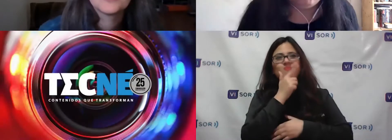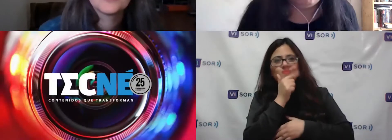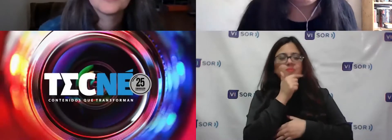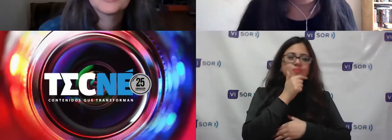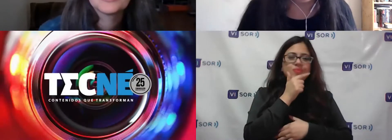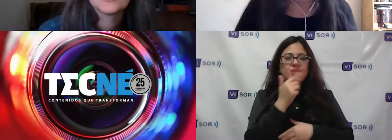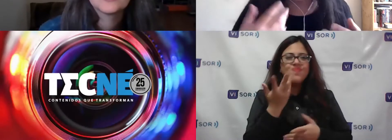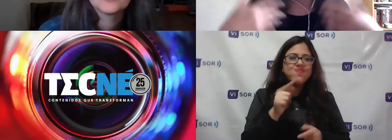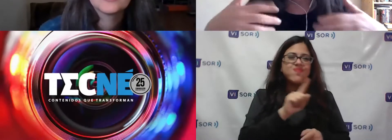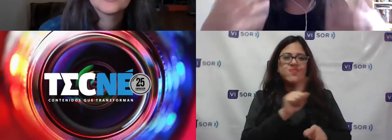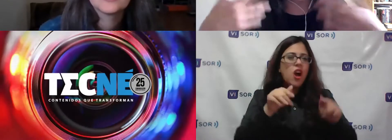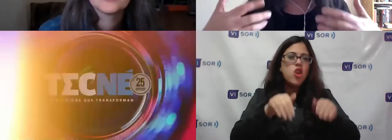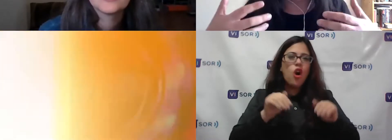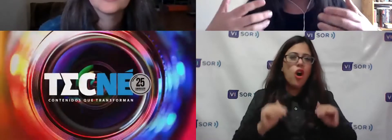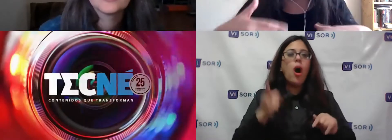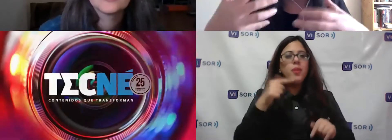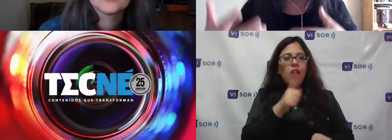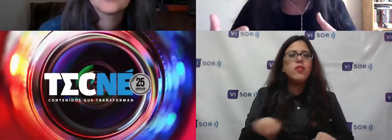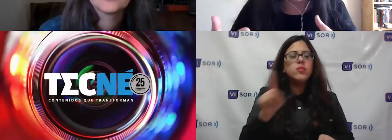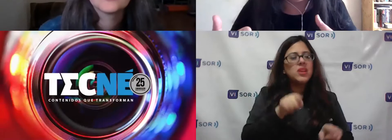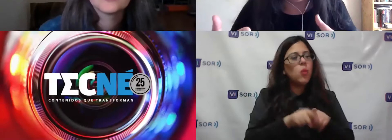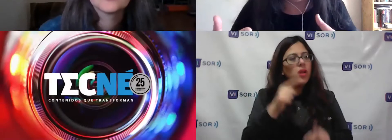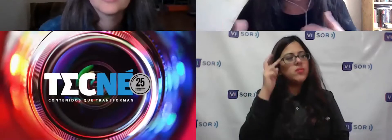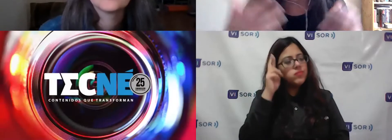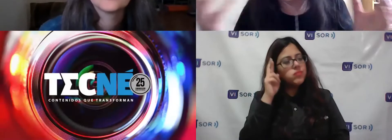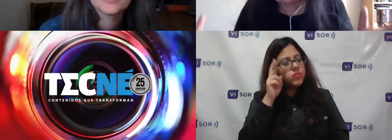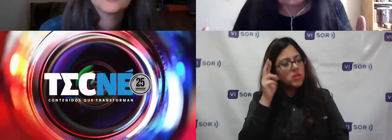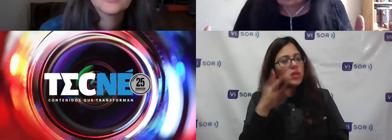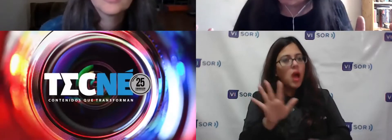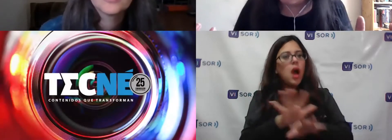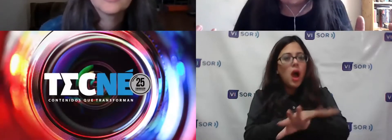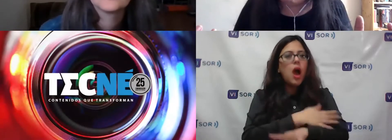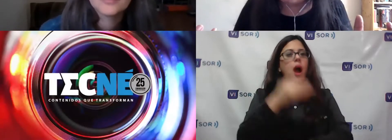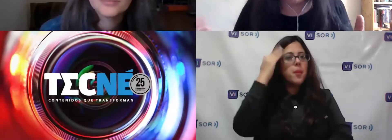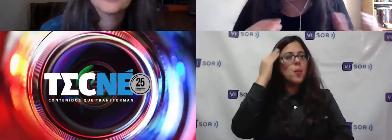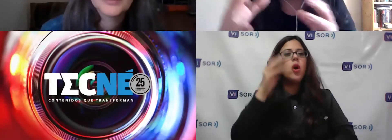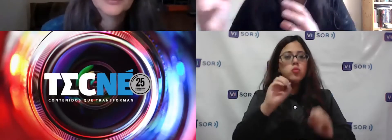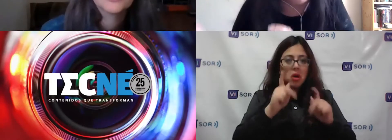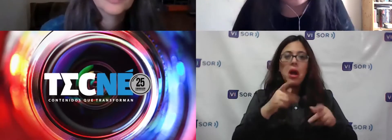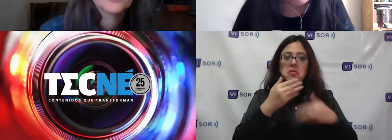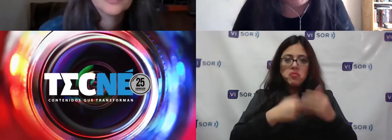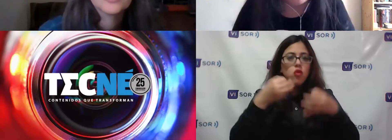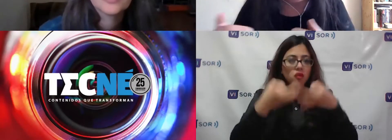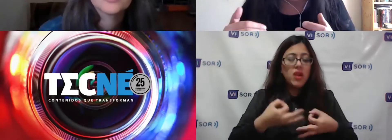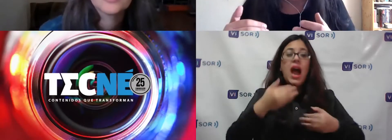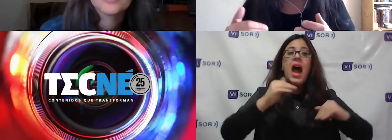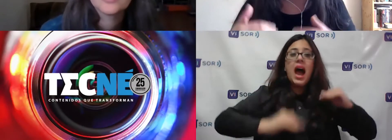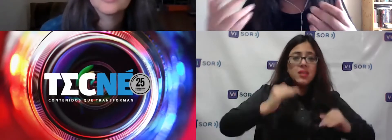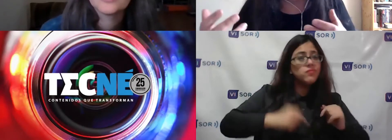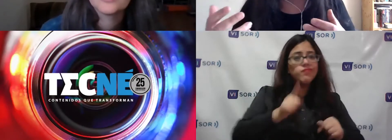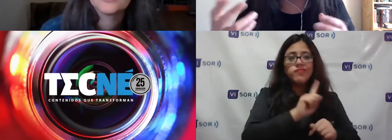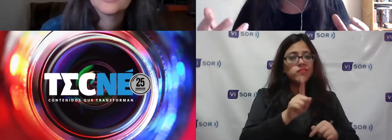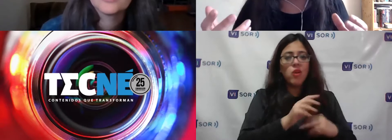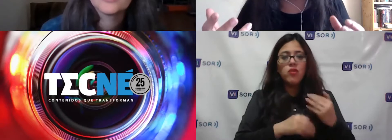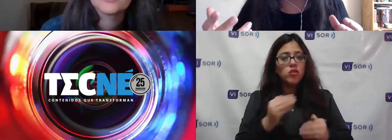incomodó pero después volví a hacer memoria emocional y resultó entre comillas pero de veces nos resulta también comienzan no se puede también y hay que